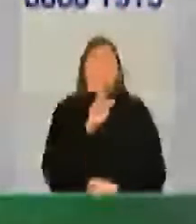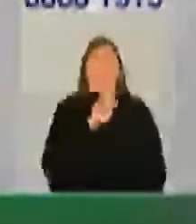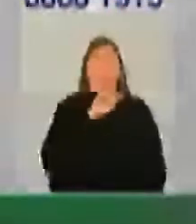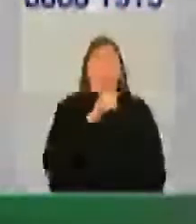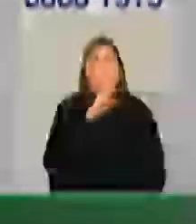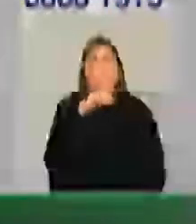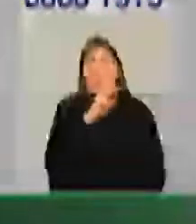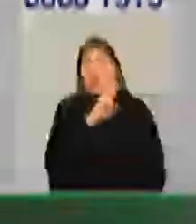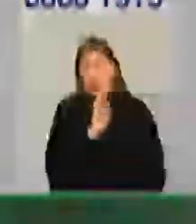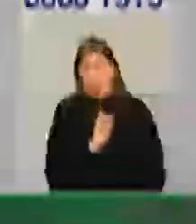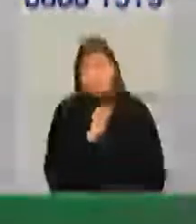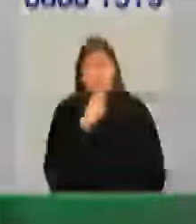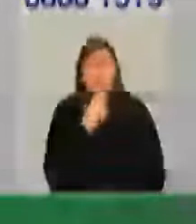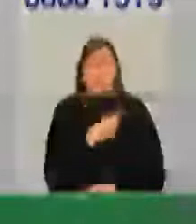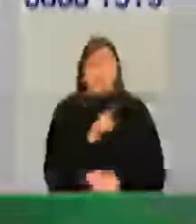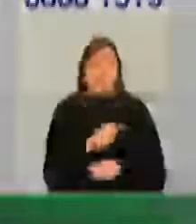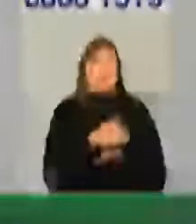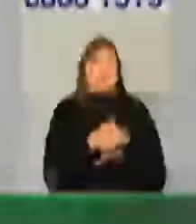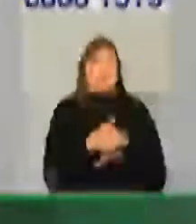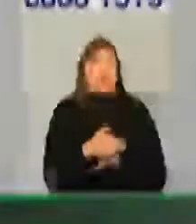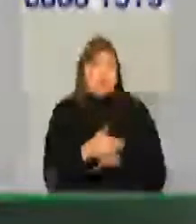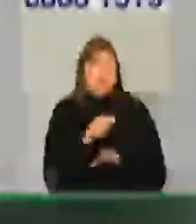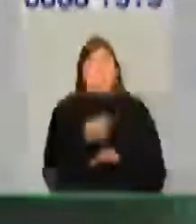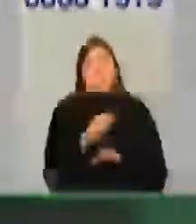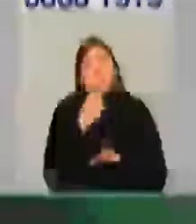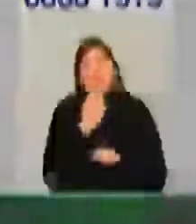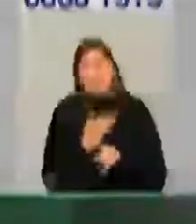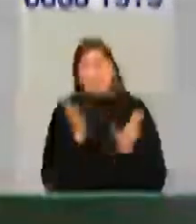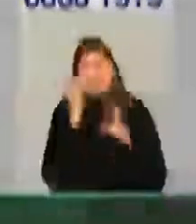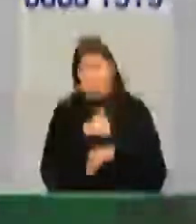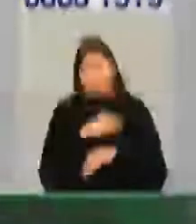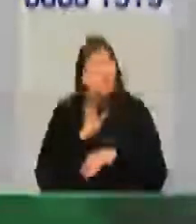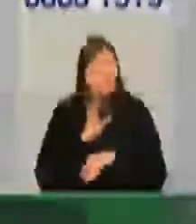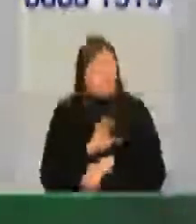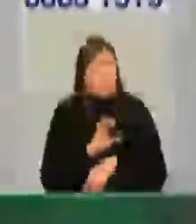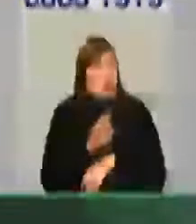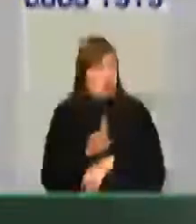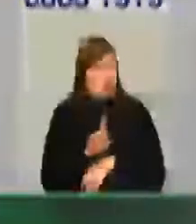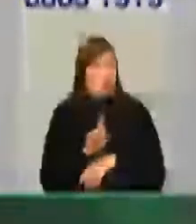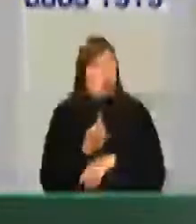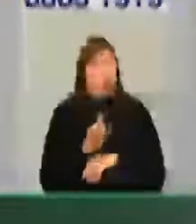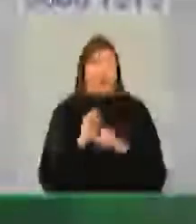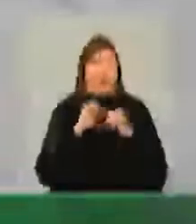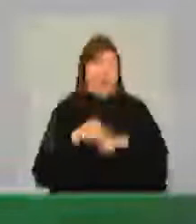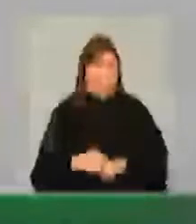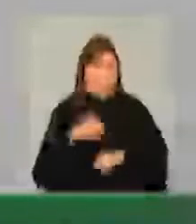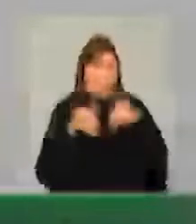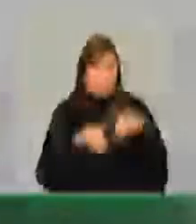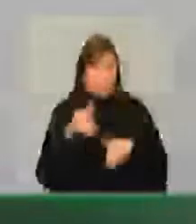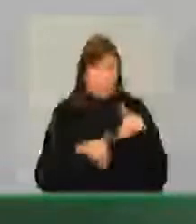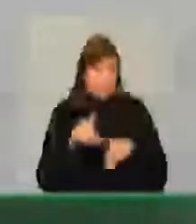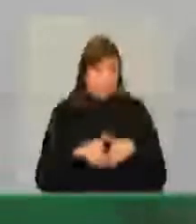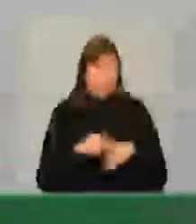impugnaciones de votos y apelaciones para dilatar la proclamación del ganador, que finalmente fueron rechazadas por el órgano electoral. La líder del sector Fuerza